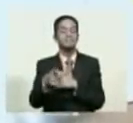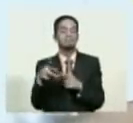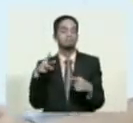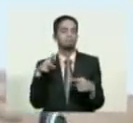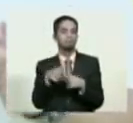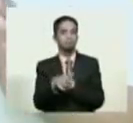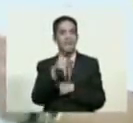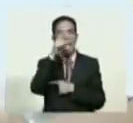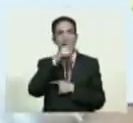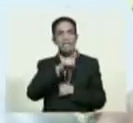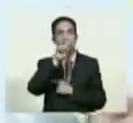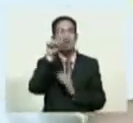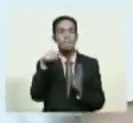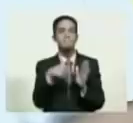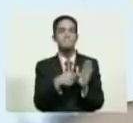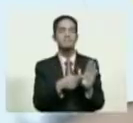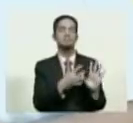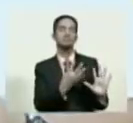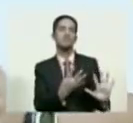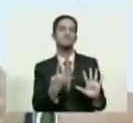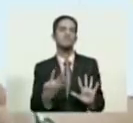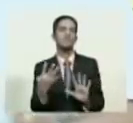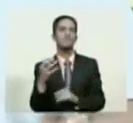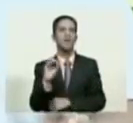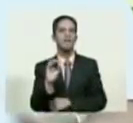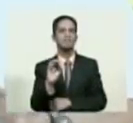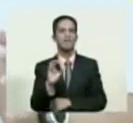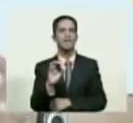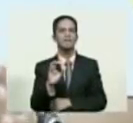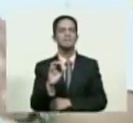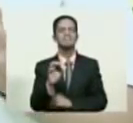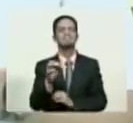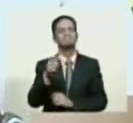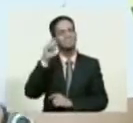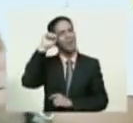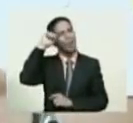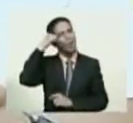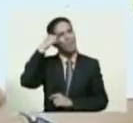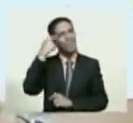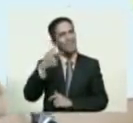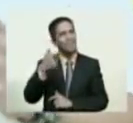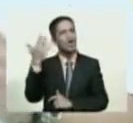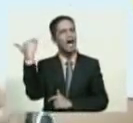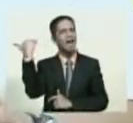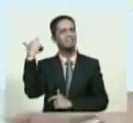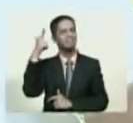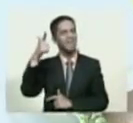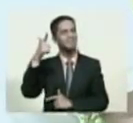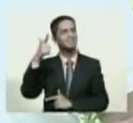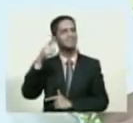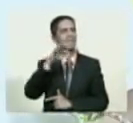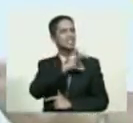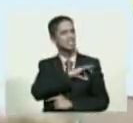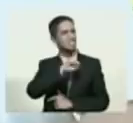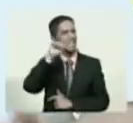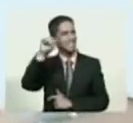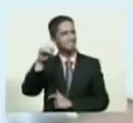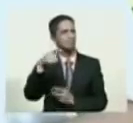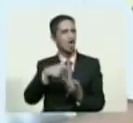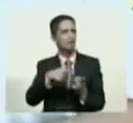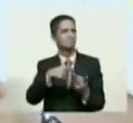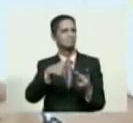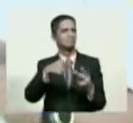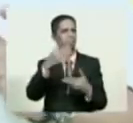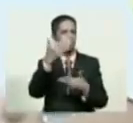donde había una coyuntura especial, la caída del bloque socialista y la imposición de la hegemonía capitalista en la región.